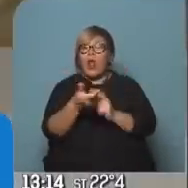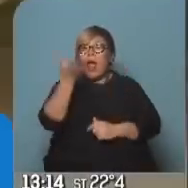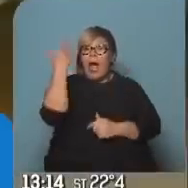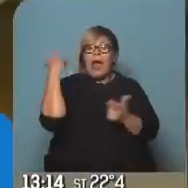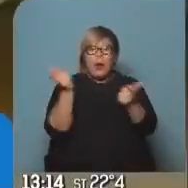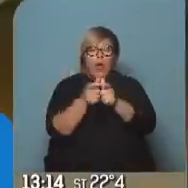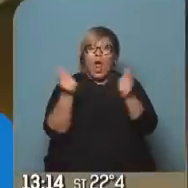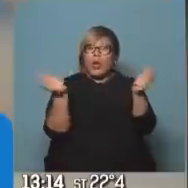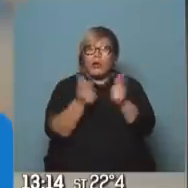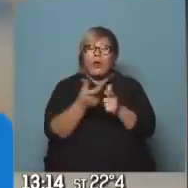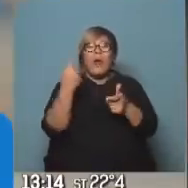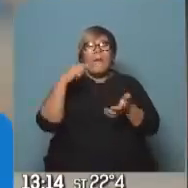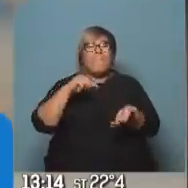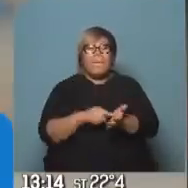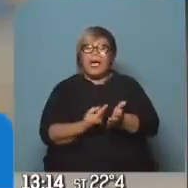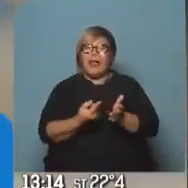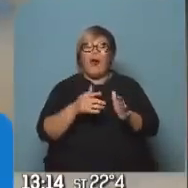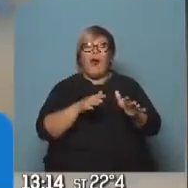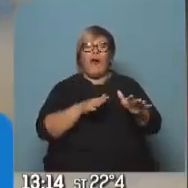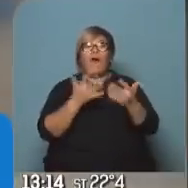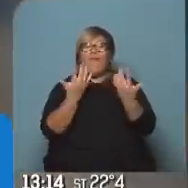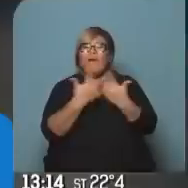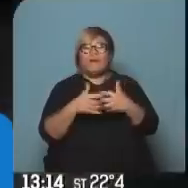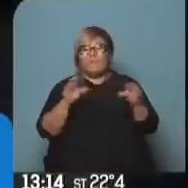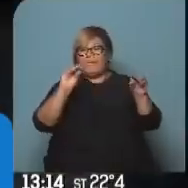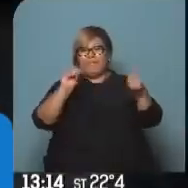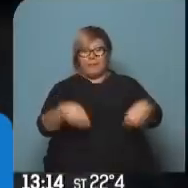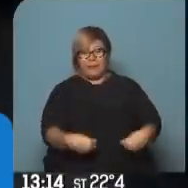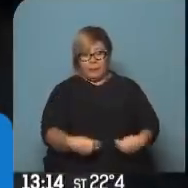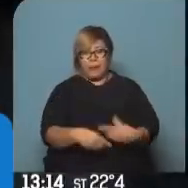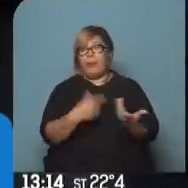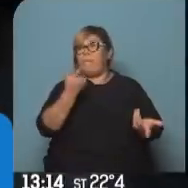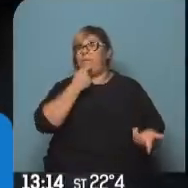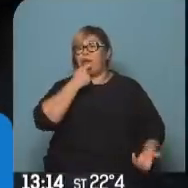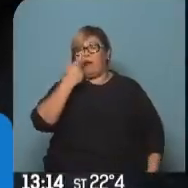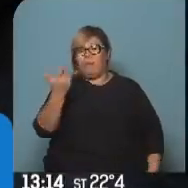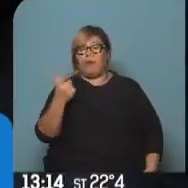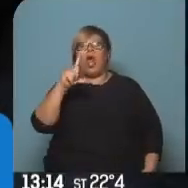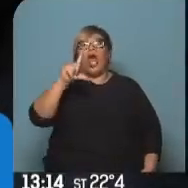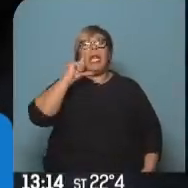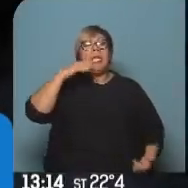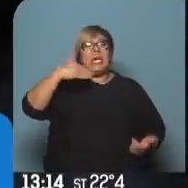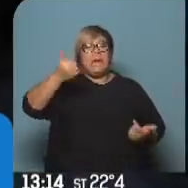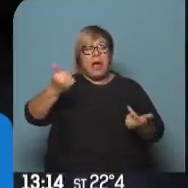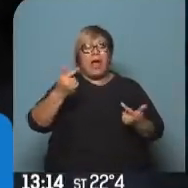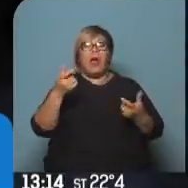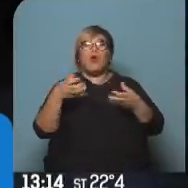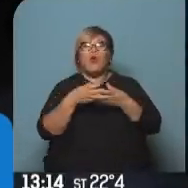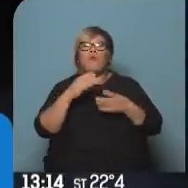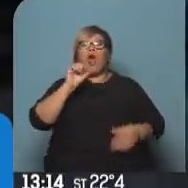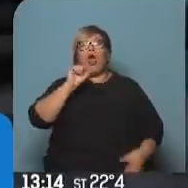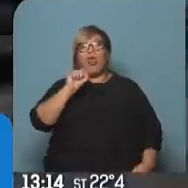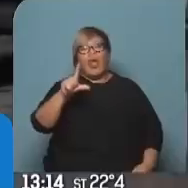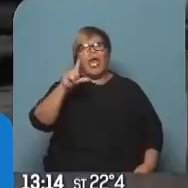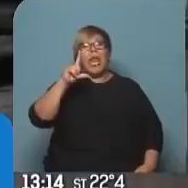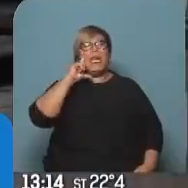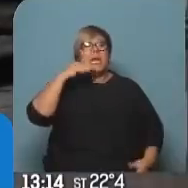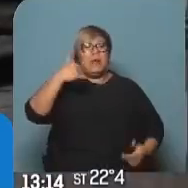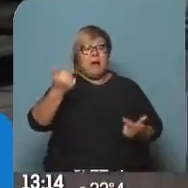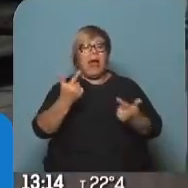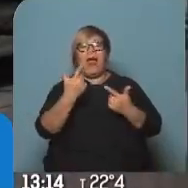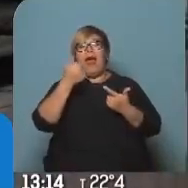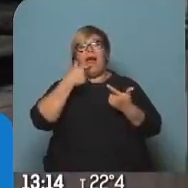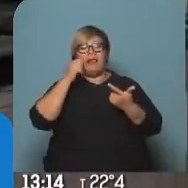de Lima, ALADI, CELAC, son todas letras muertas. Yo creo que en este caso hay una estrategia en algún